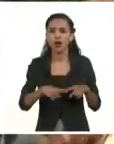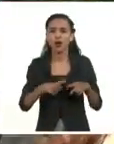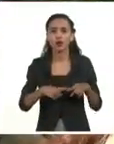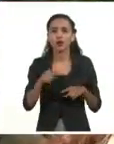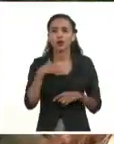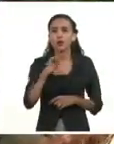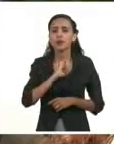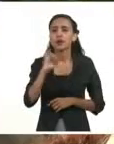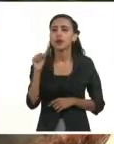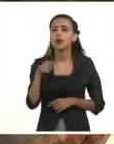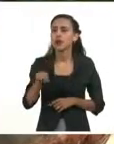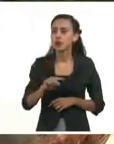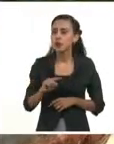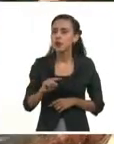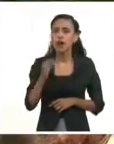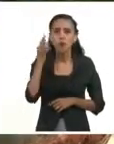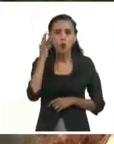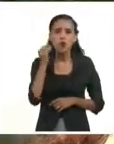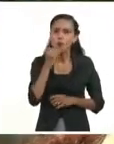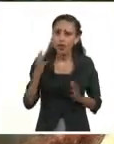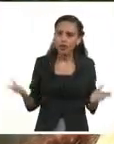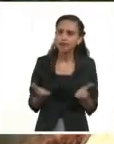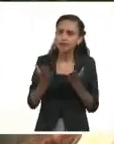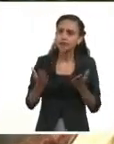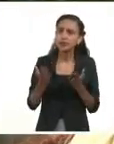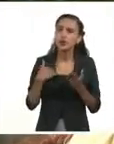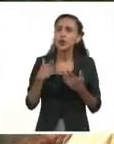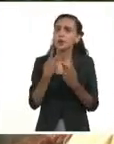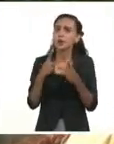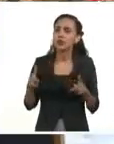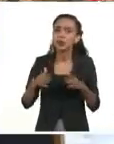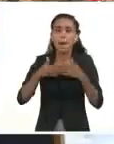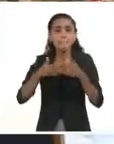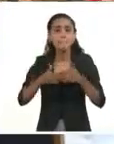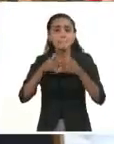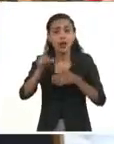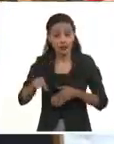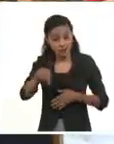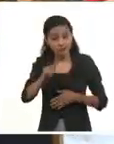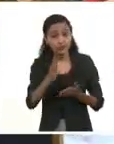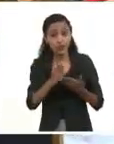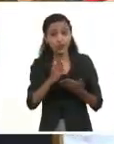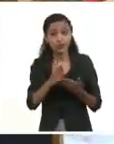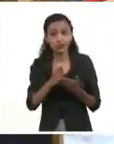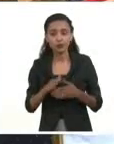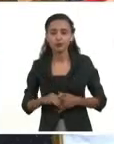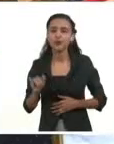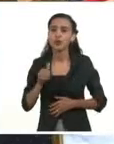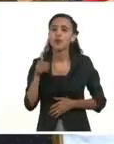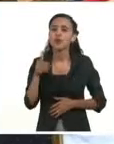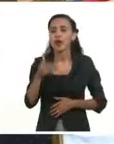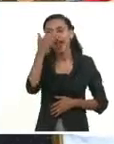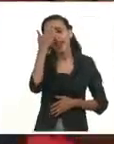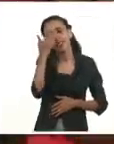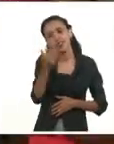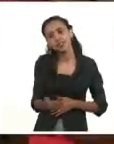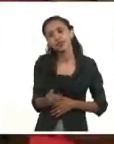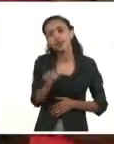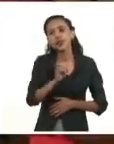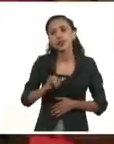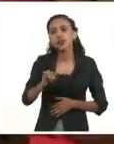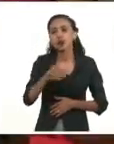lograr el acceso y el ascenso la profesión de marinera para la cual estudiaron llegó también el agradecimiento y las